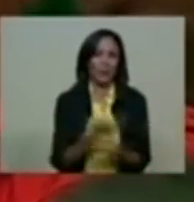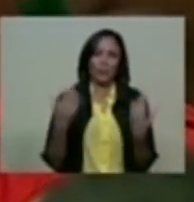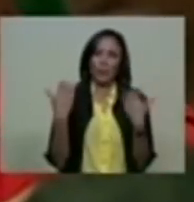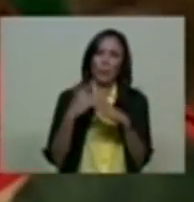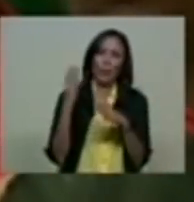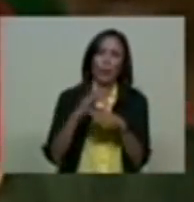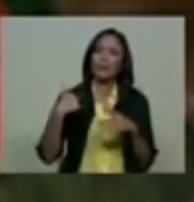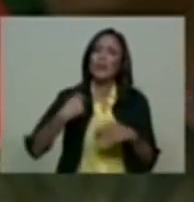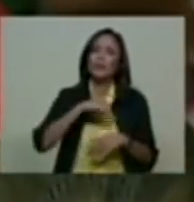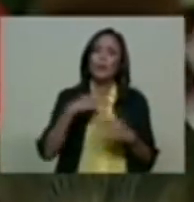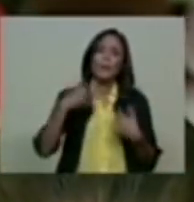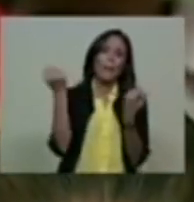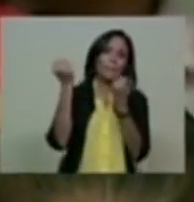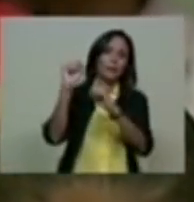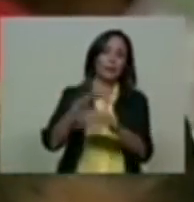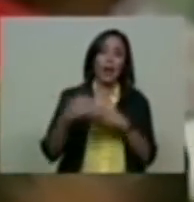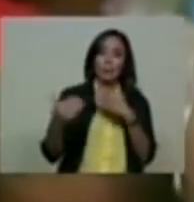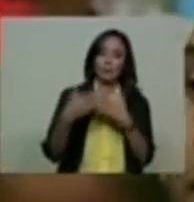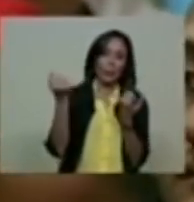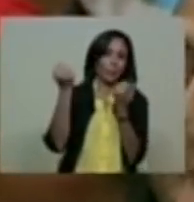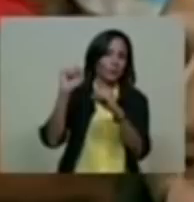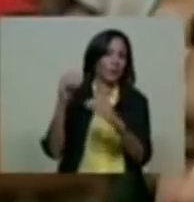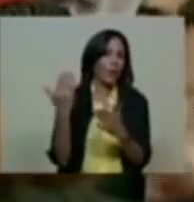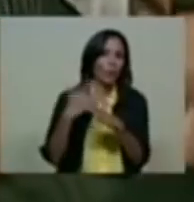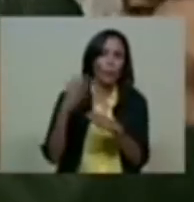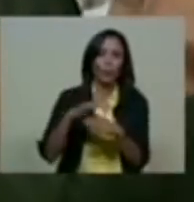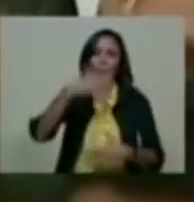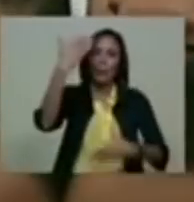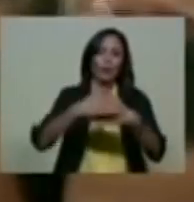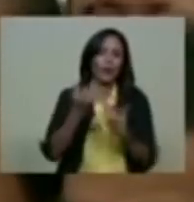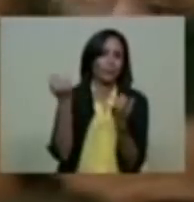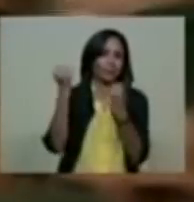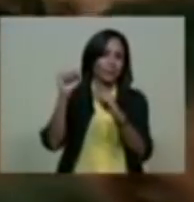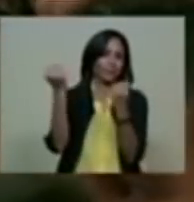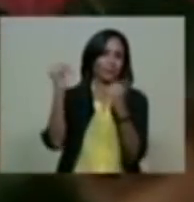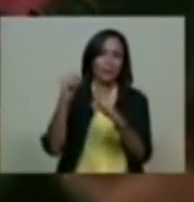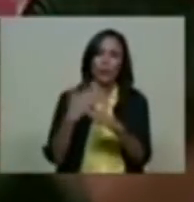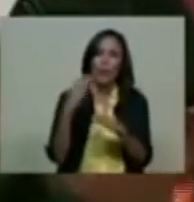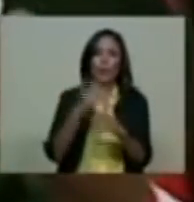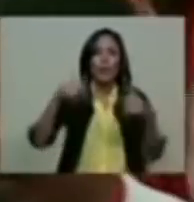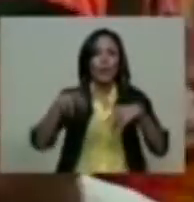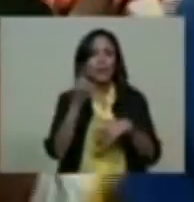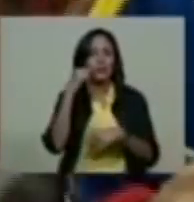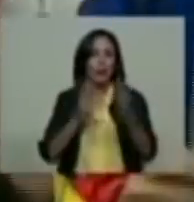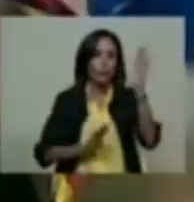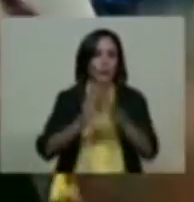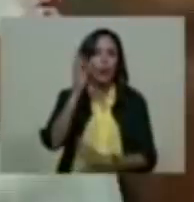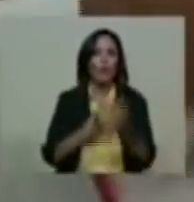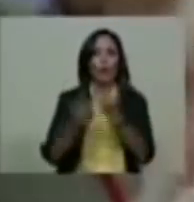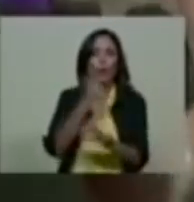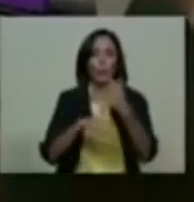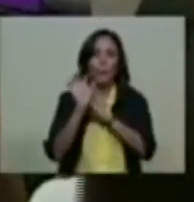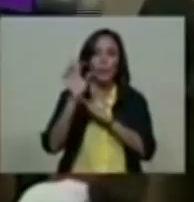nosotros producir con agresión o sin agresión, con bloqueo o sin bloqueo. Hacer de Venezuela una potencia económica,